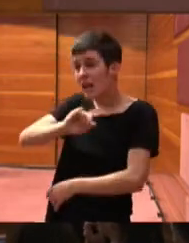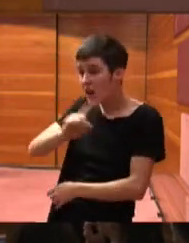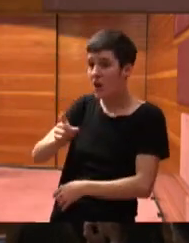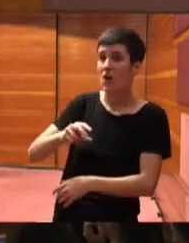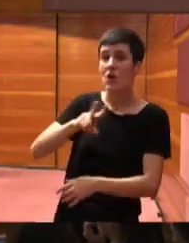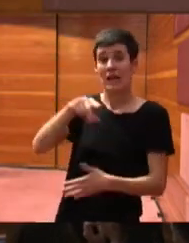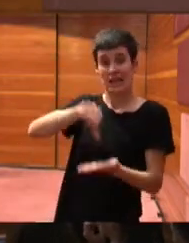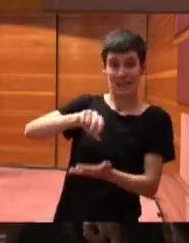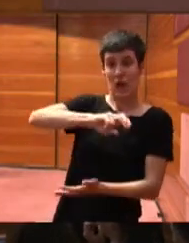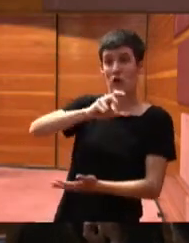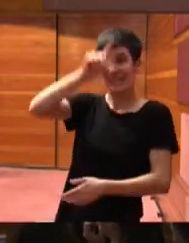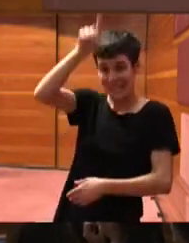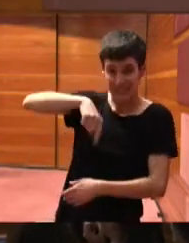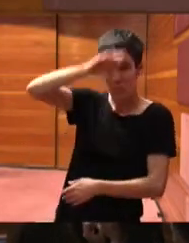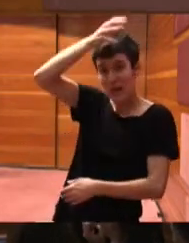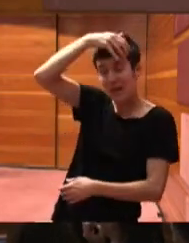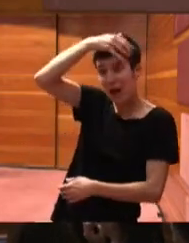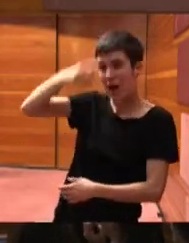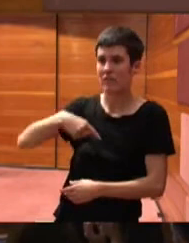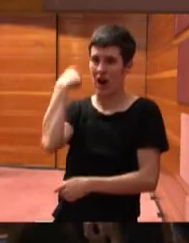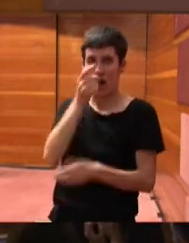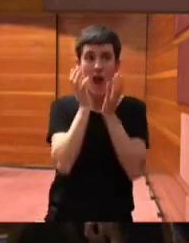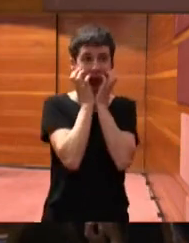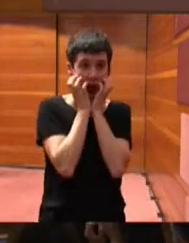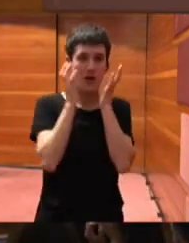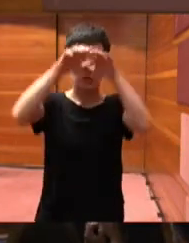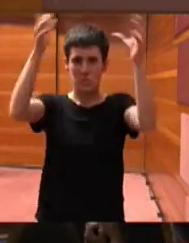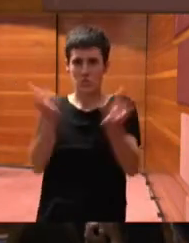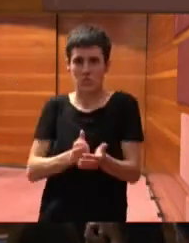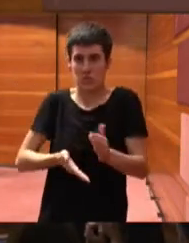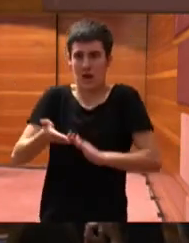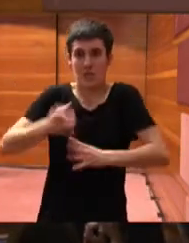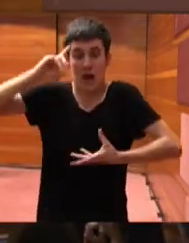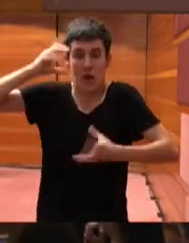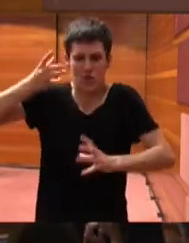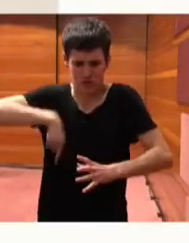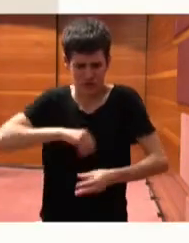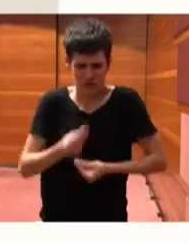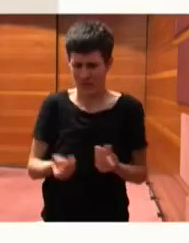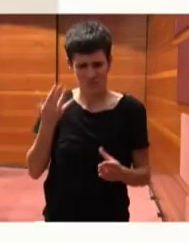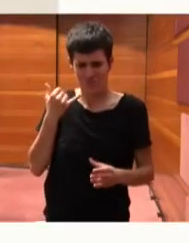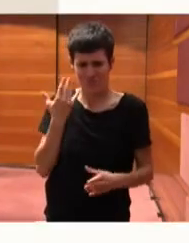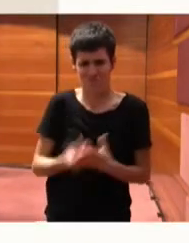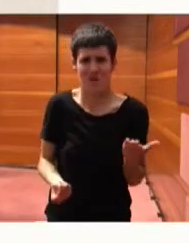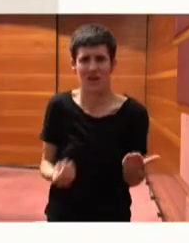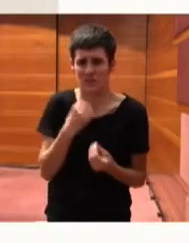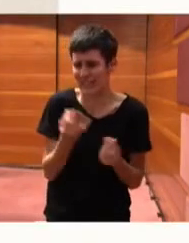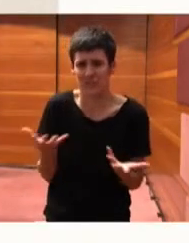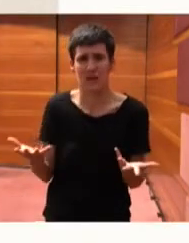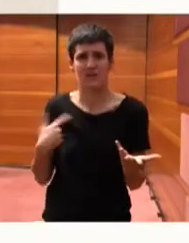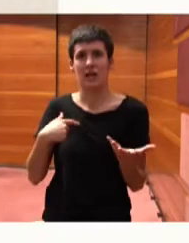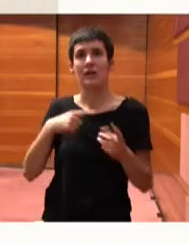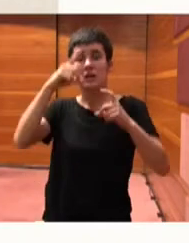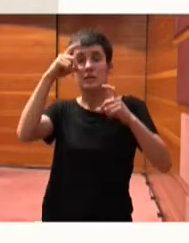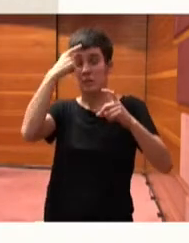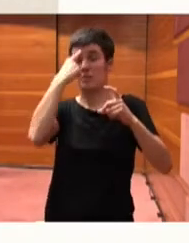Trump. Ah, vale, caritas, horror, en fin, este mundo se está volviendo loco, ¿qué demontre estamos haciendo mal? Un emoticono, o sea, una